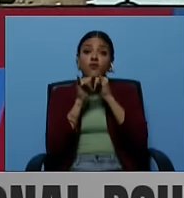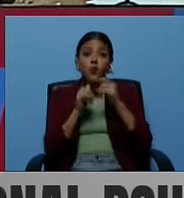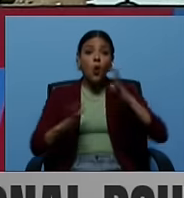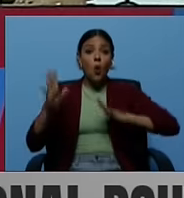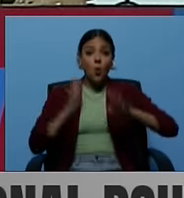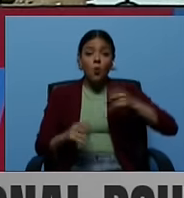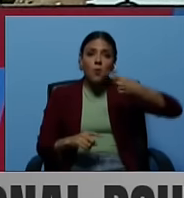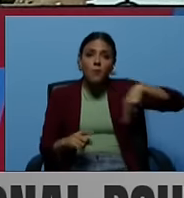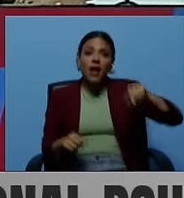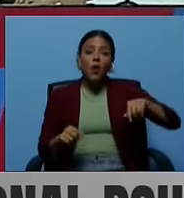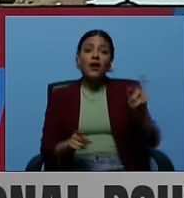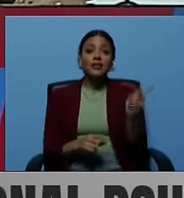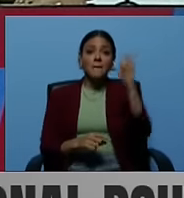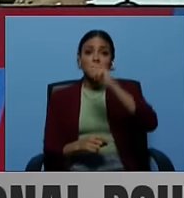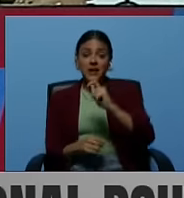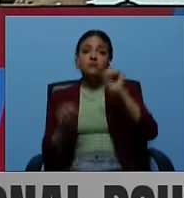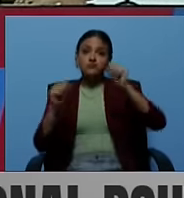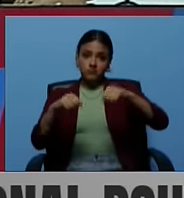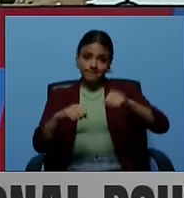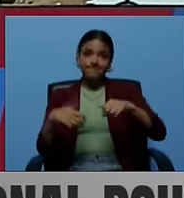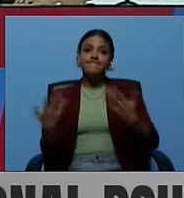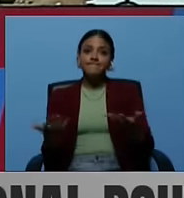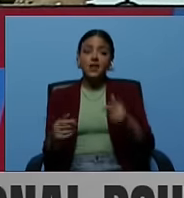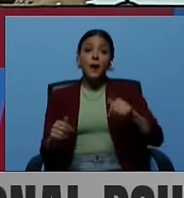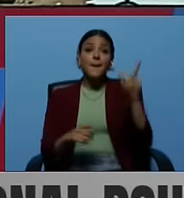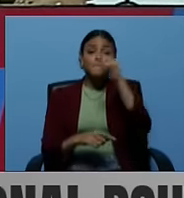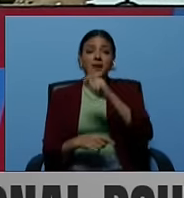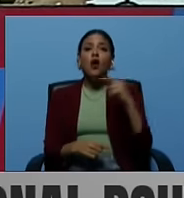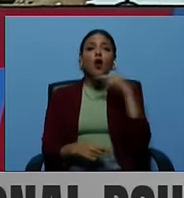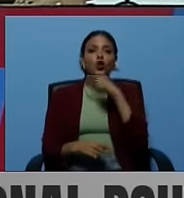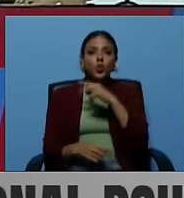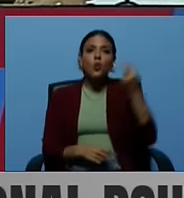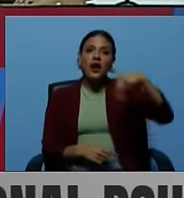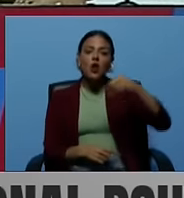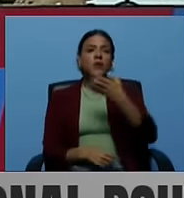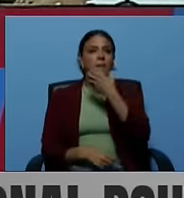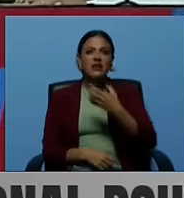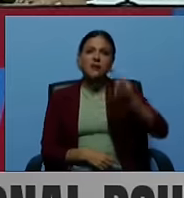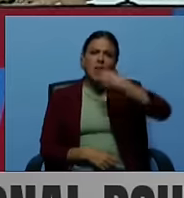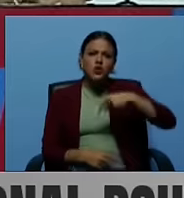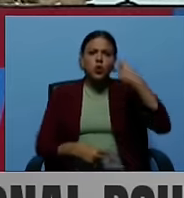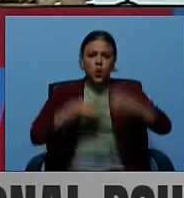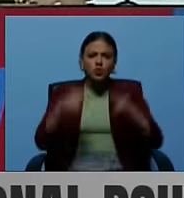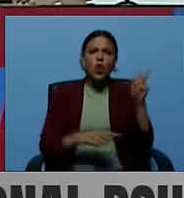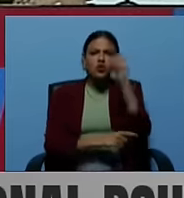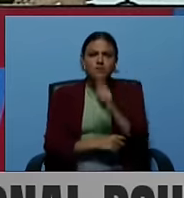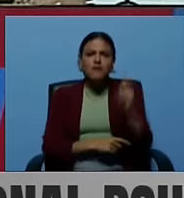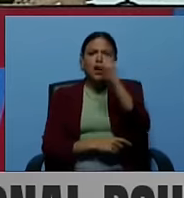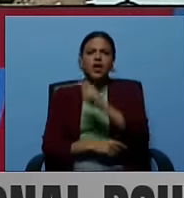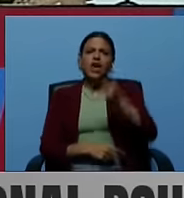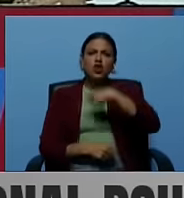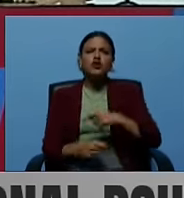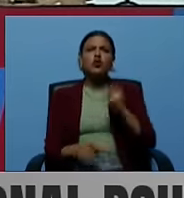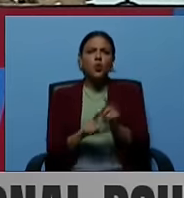semana no, este mes. Mes de octubre, noviembre, diciembre, todos los meses, pero tenemos